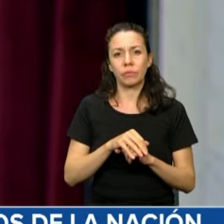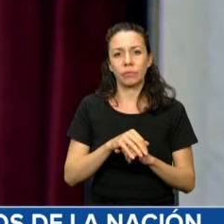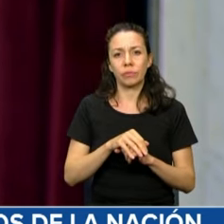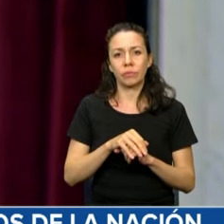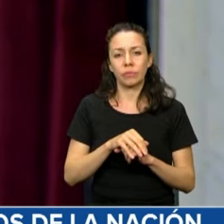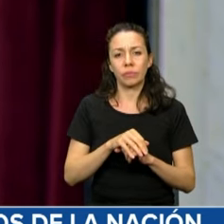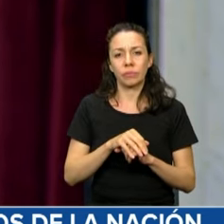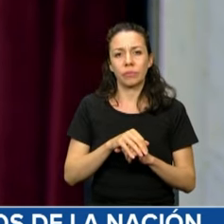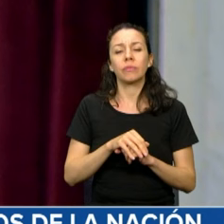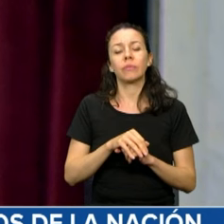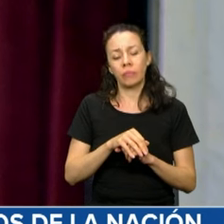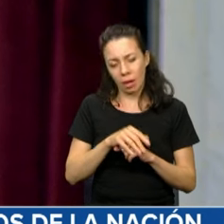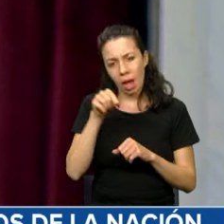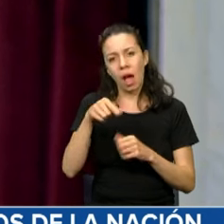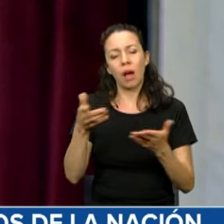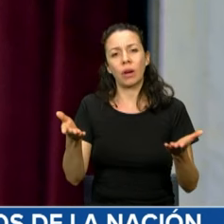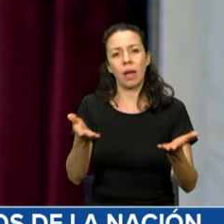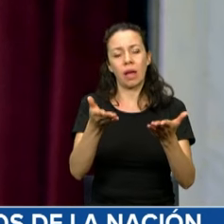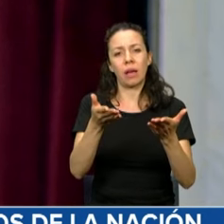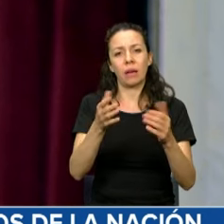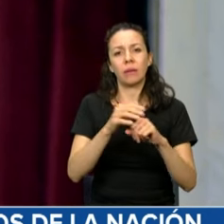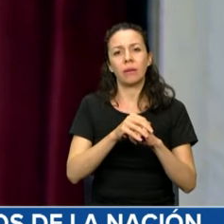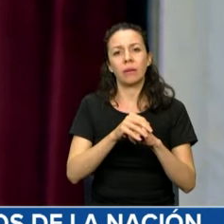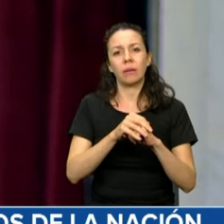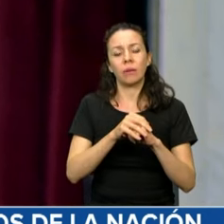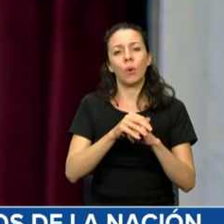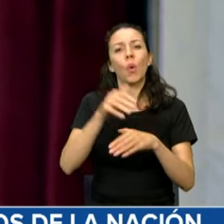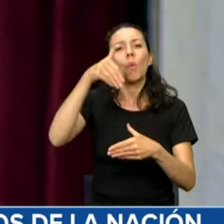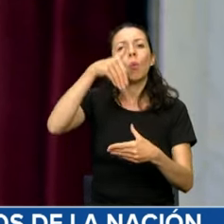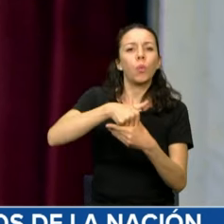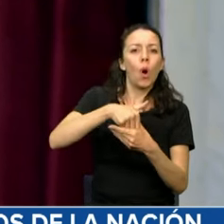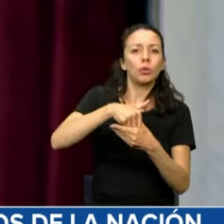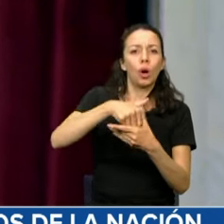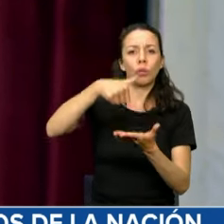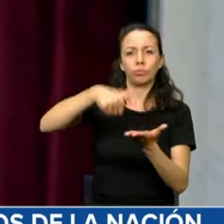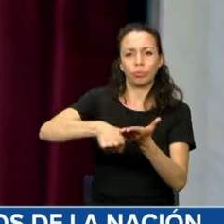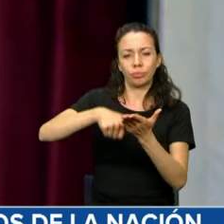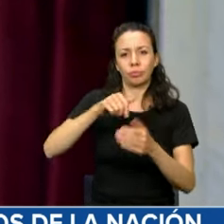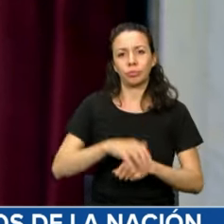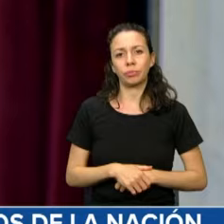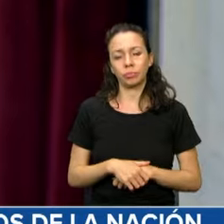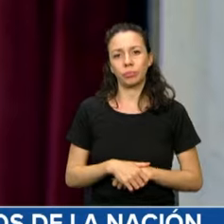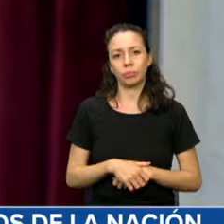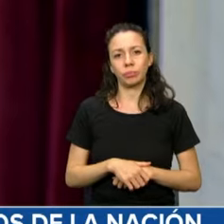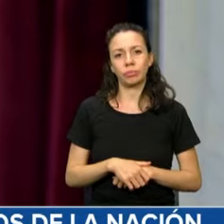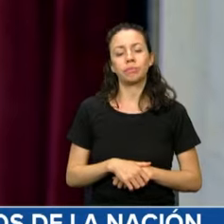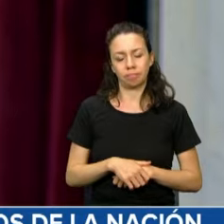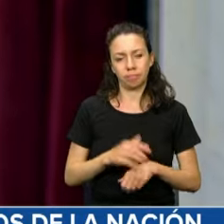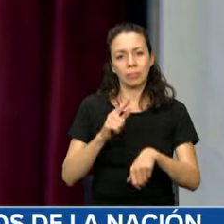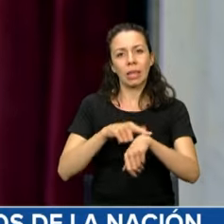2022 sírvanse marcar su voto